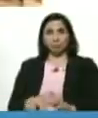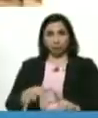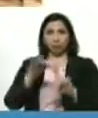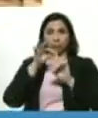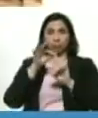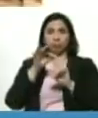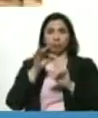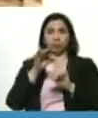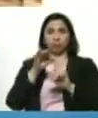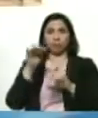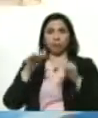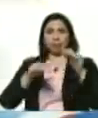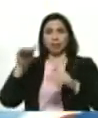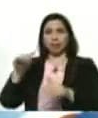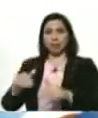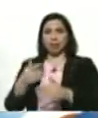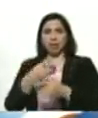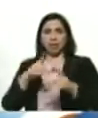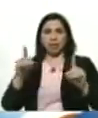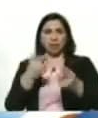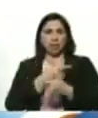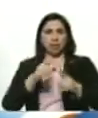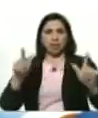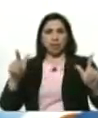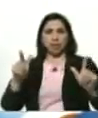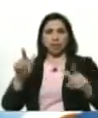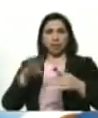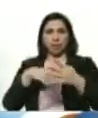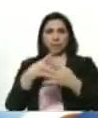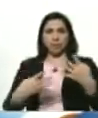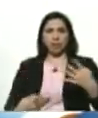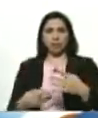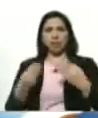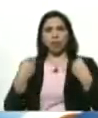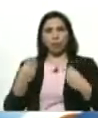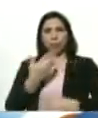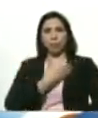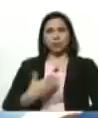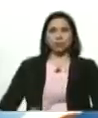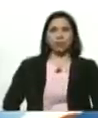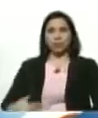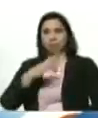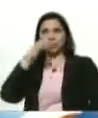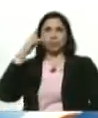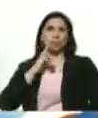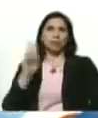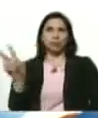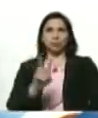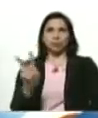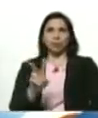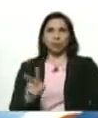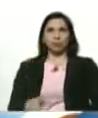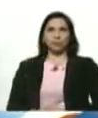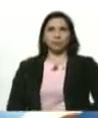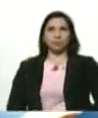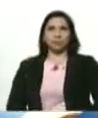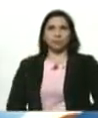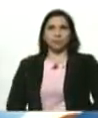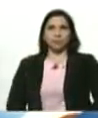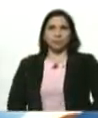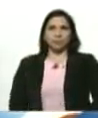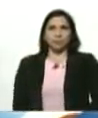en elecciones democráticas libres y transparentes como presidente de la república bolivariana de venezuela para